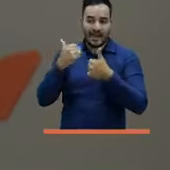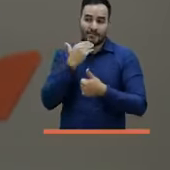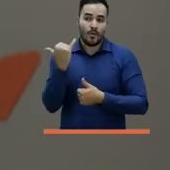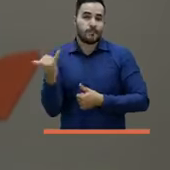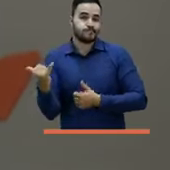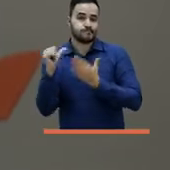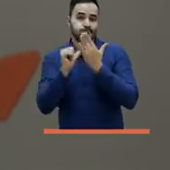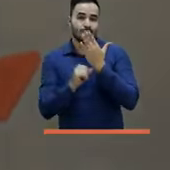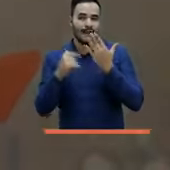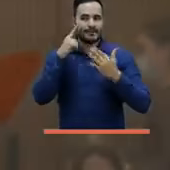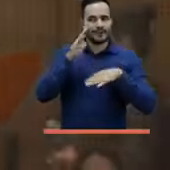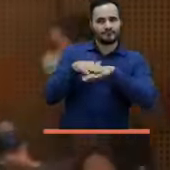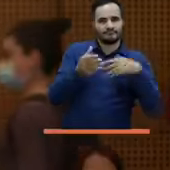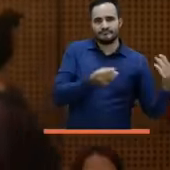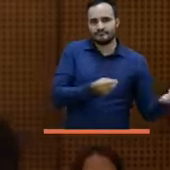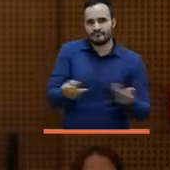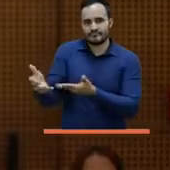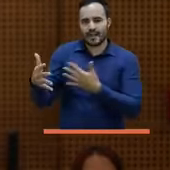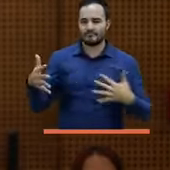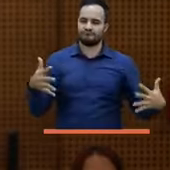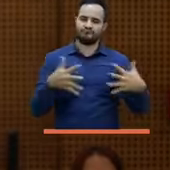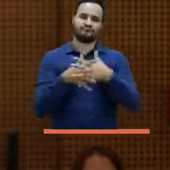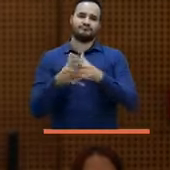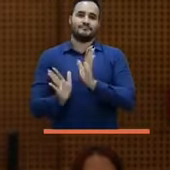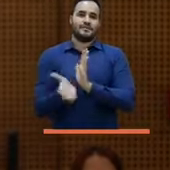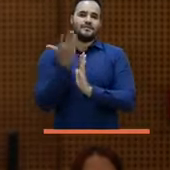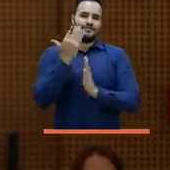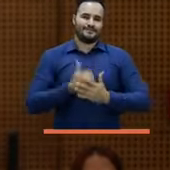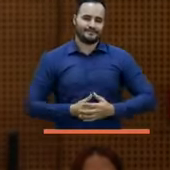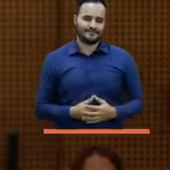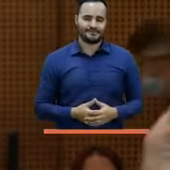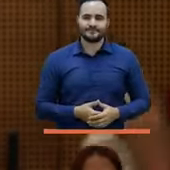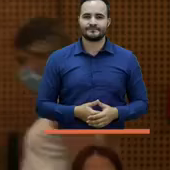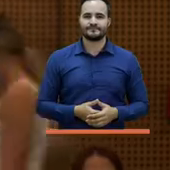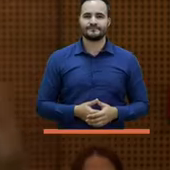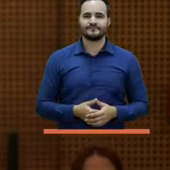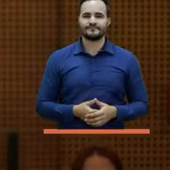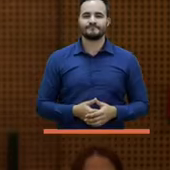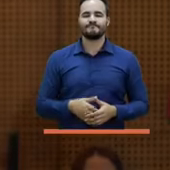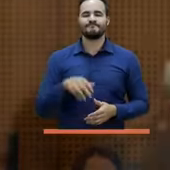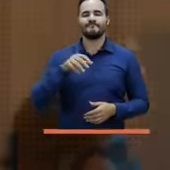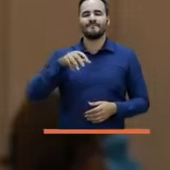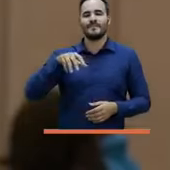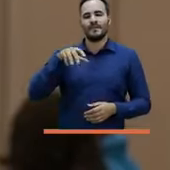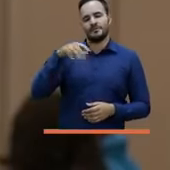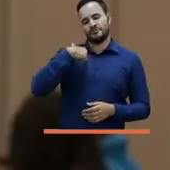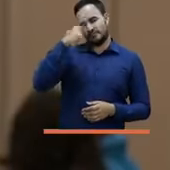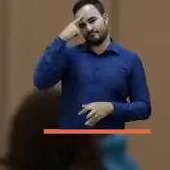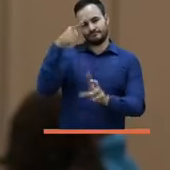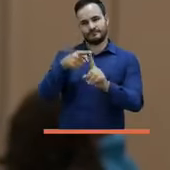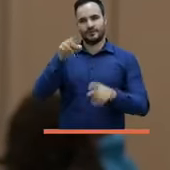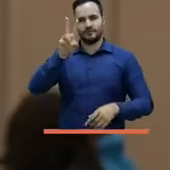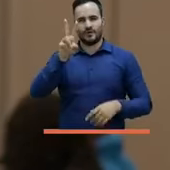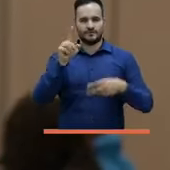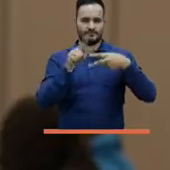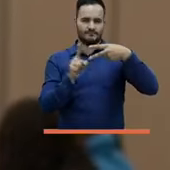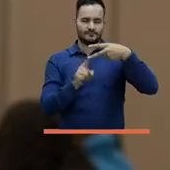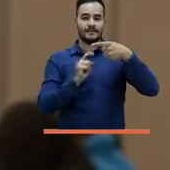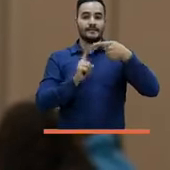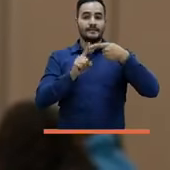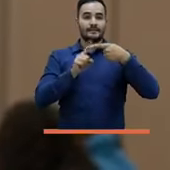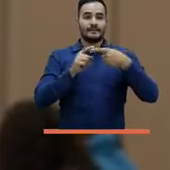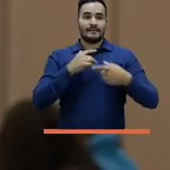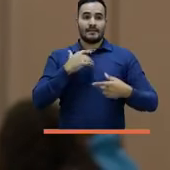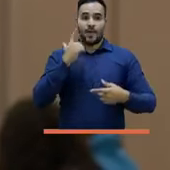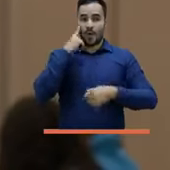y mejorarse perfecto gracias angélica gene bueno hay como 22 asuntos a los que me quiero referir primero que no podemos perder de